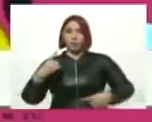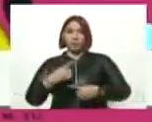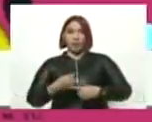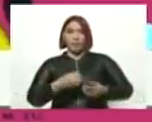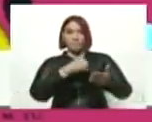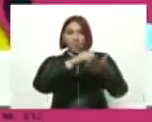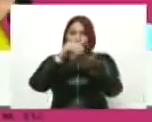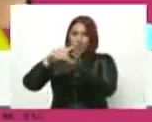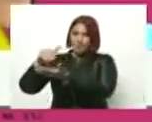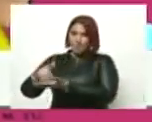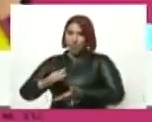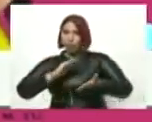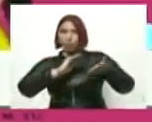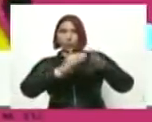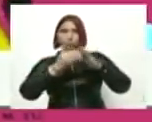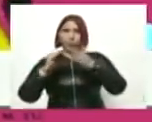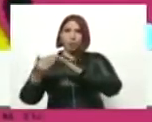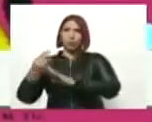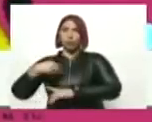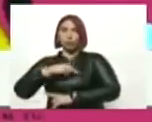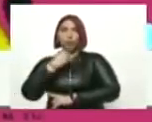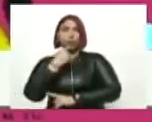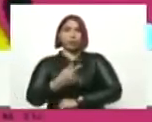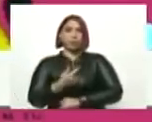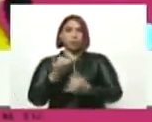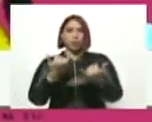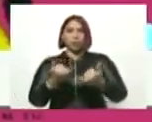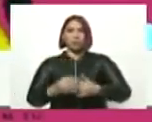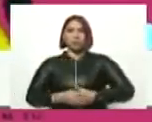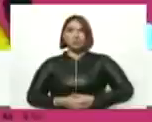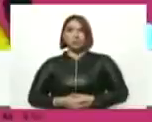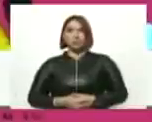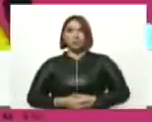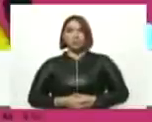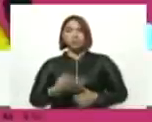las comunidades. Nosotros dijimos en ese momento, y